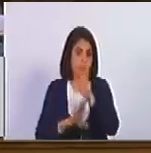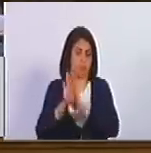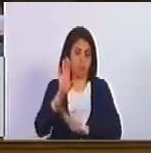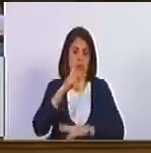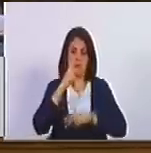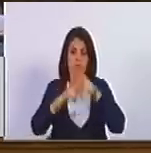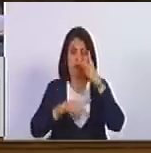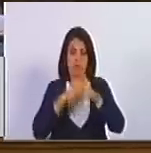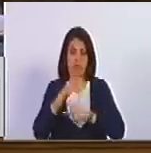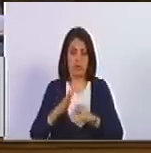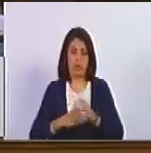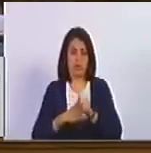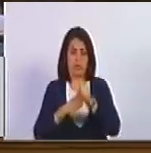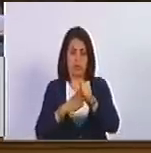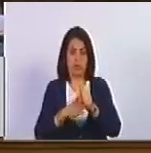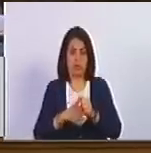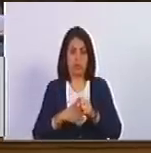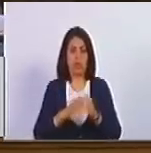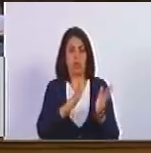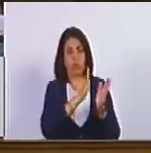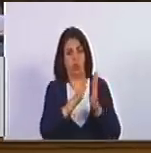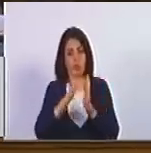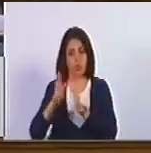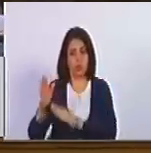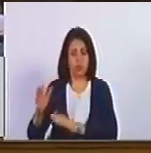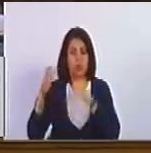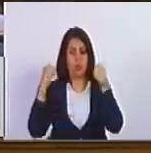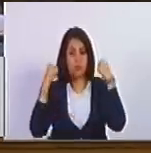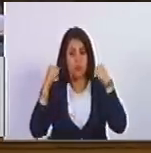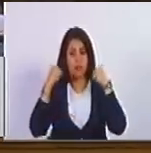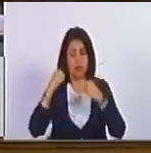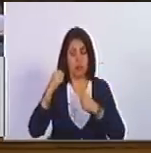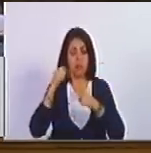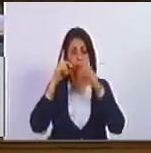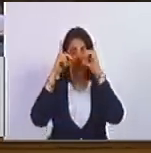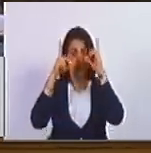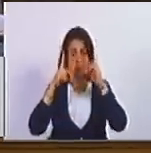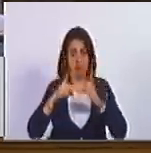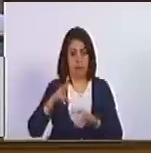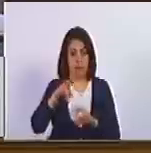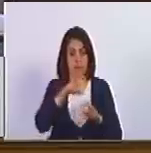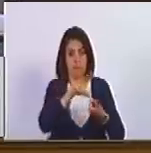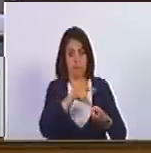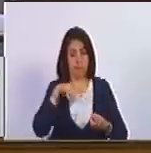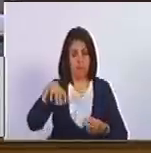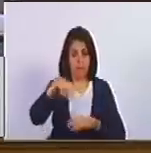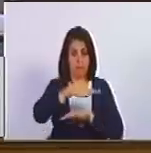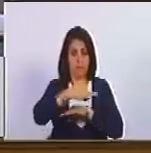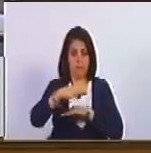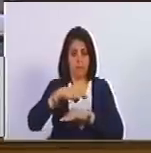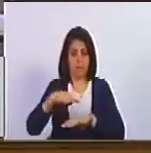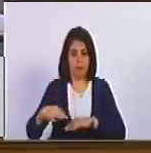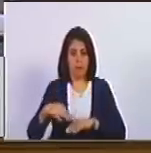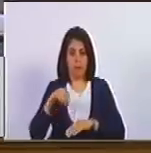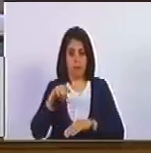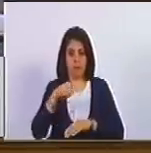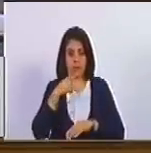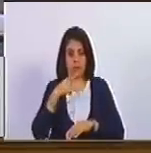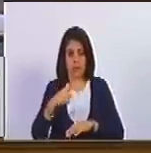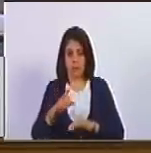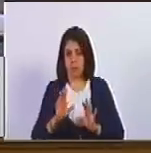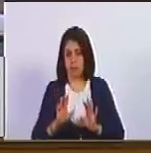de las políticas orientadas a la coordinación del ejercicio de las potestades tributarias de los estados y municipios. ¿Consultor jurídico?